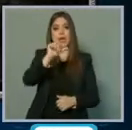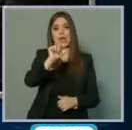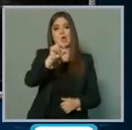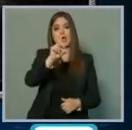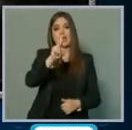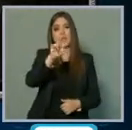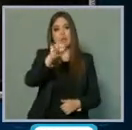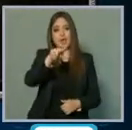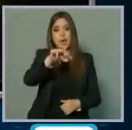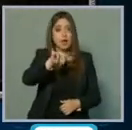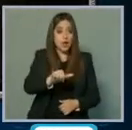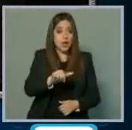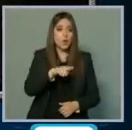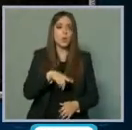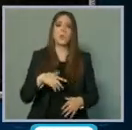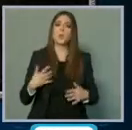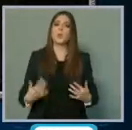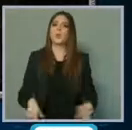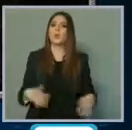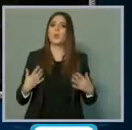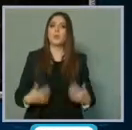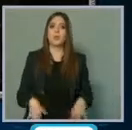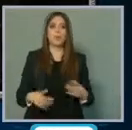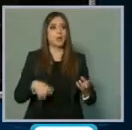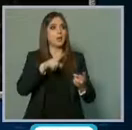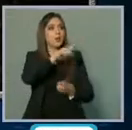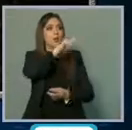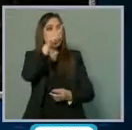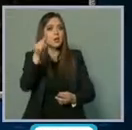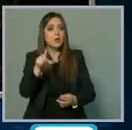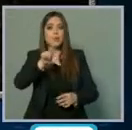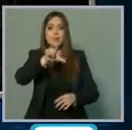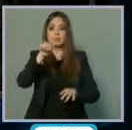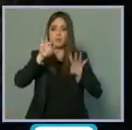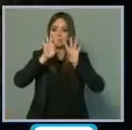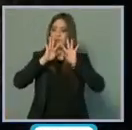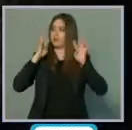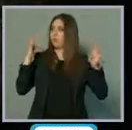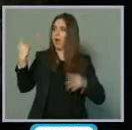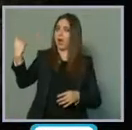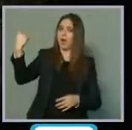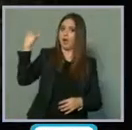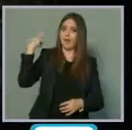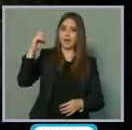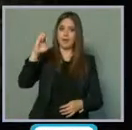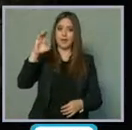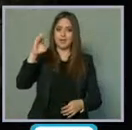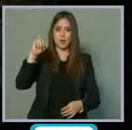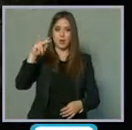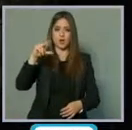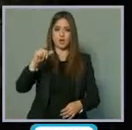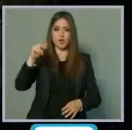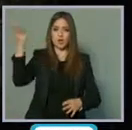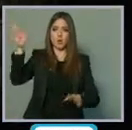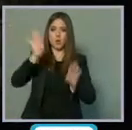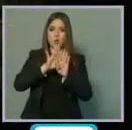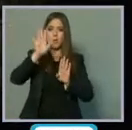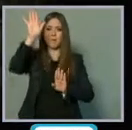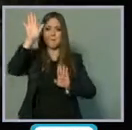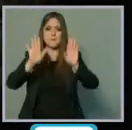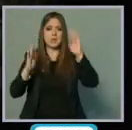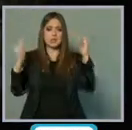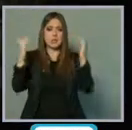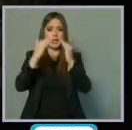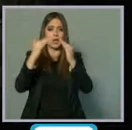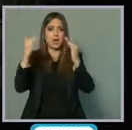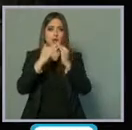gracias. Y entonces, bueno, ustedes verán que la escenografía tiene ahí como unos declives, parece que la casa chueca, se